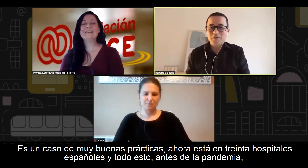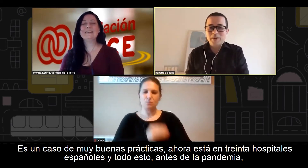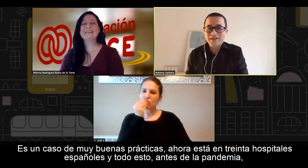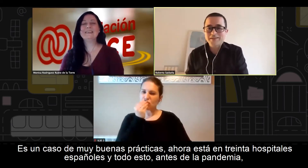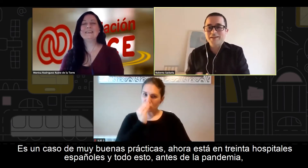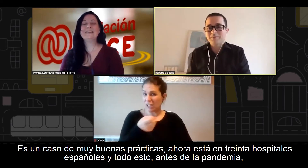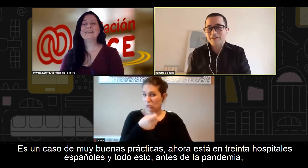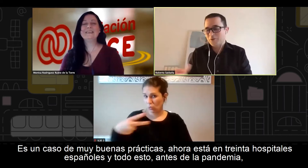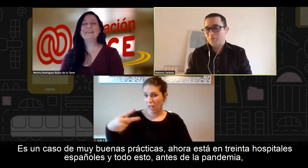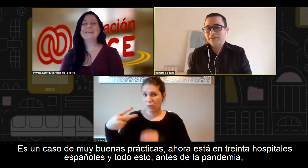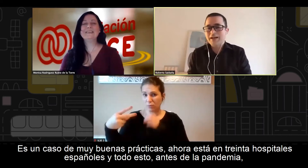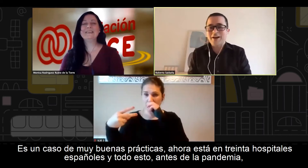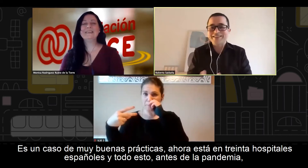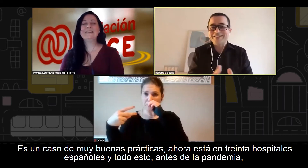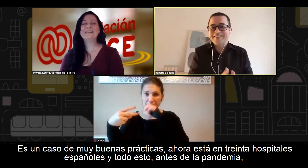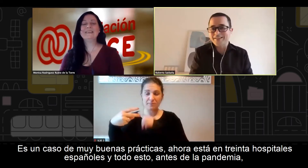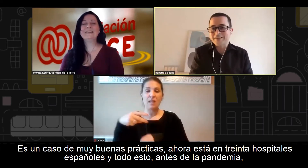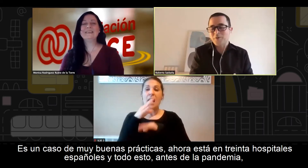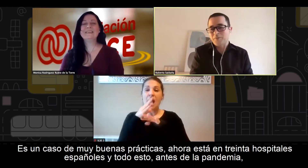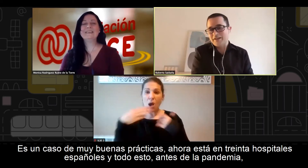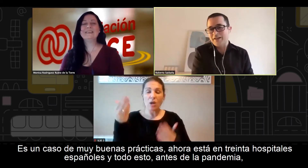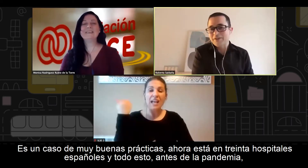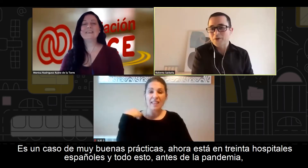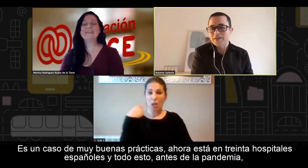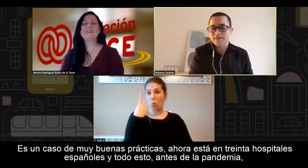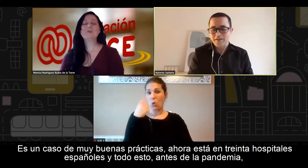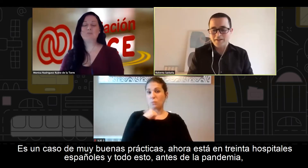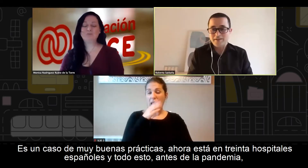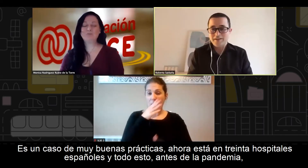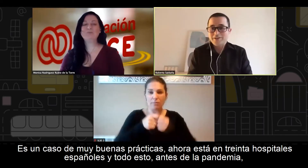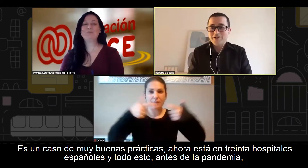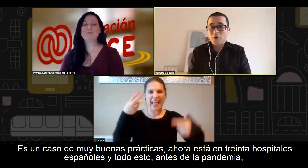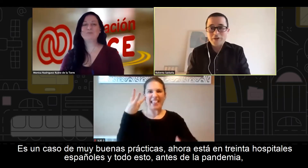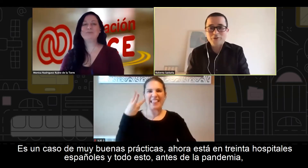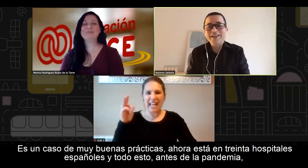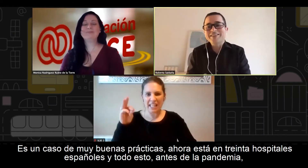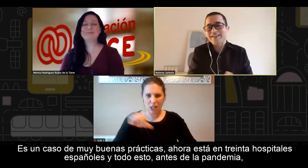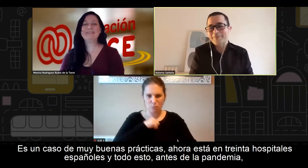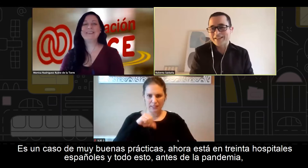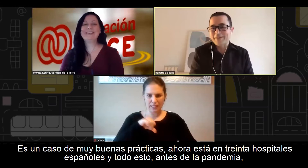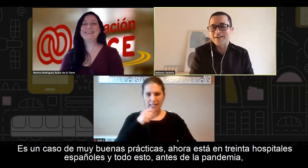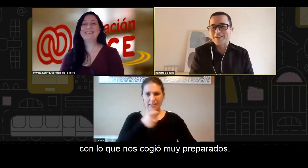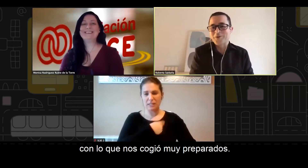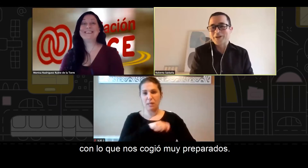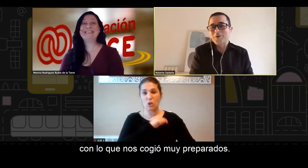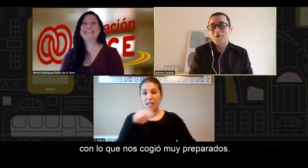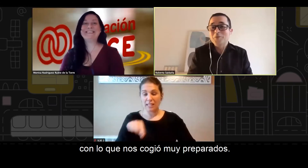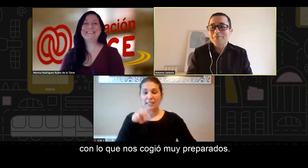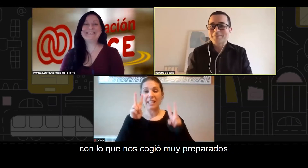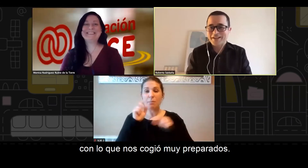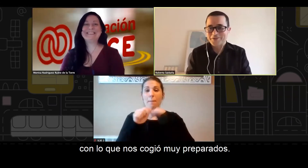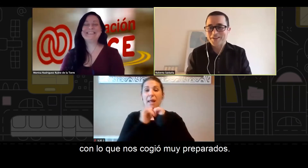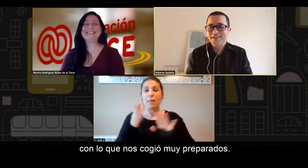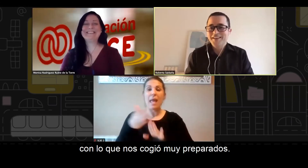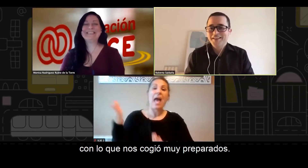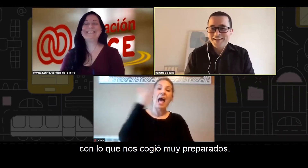buenas prácticas, pasó de un hospital, ahora está en 30 hospitales españoles, y todo esto antes de la pandemia, con lo que nos cogió muy